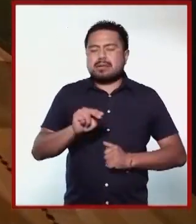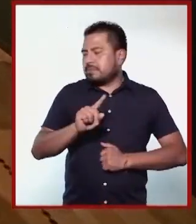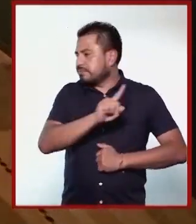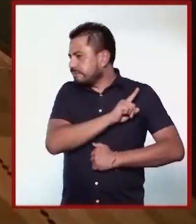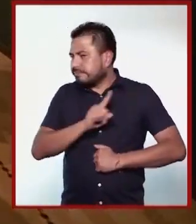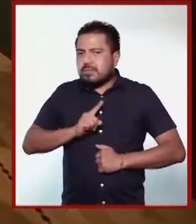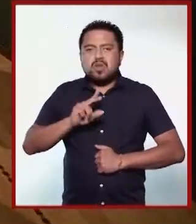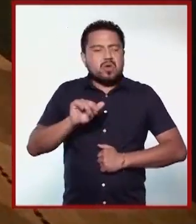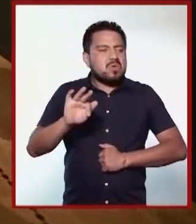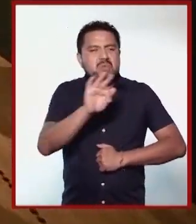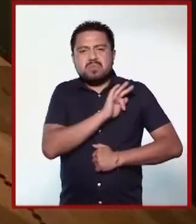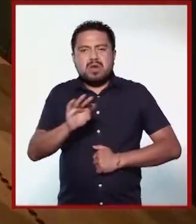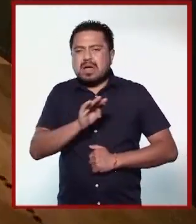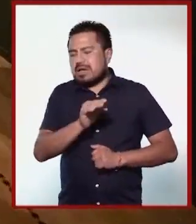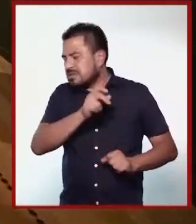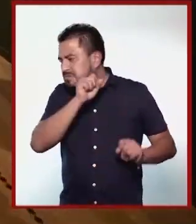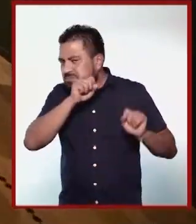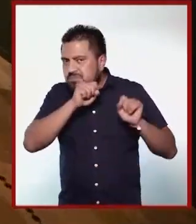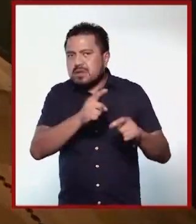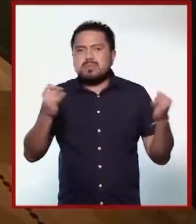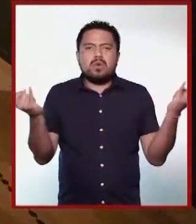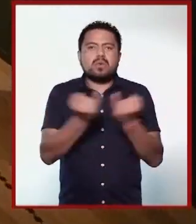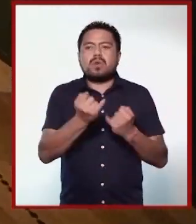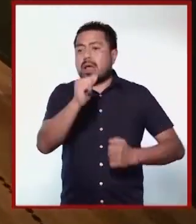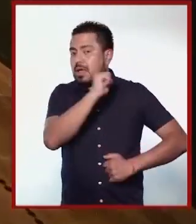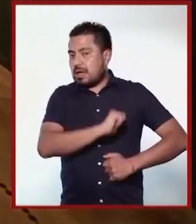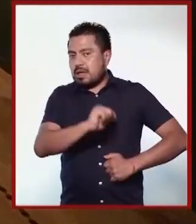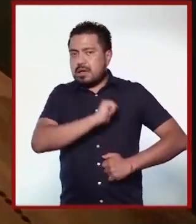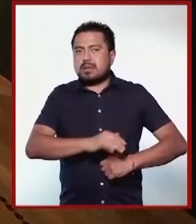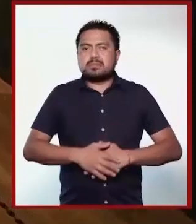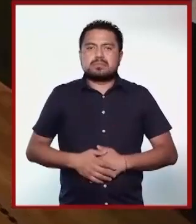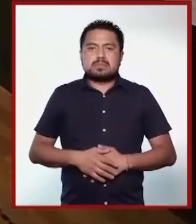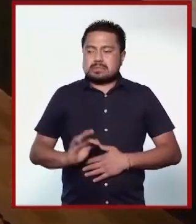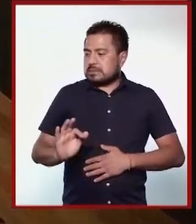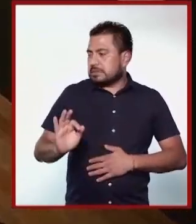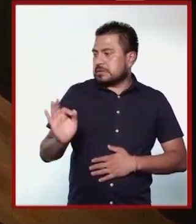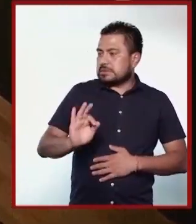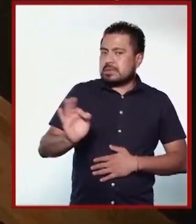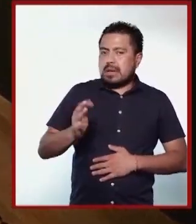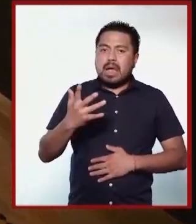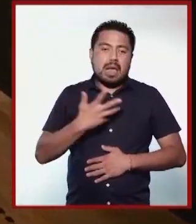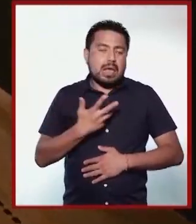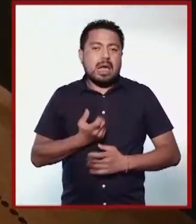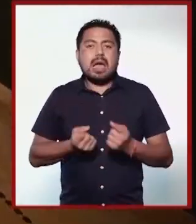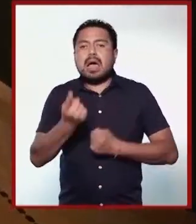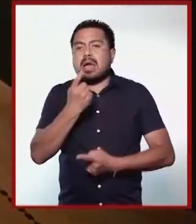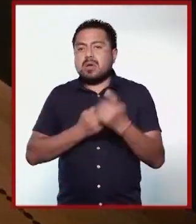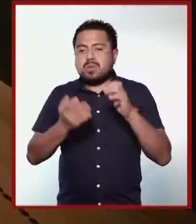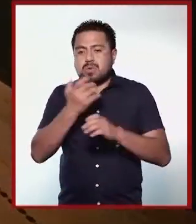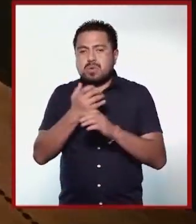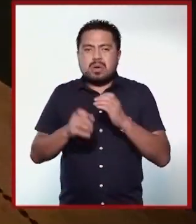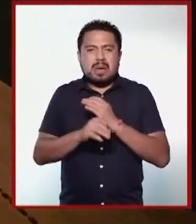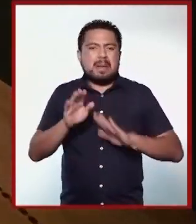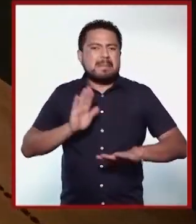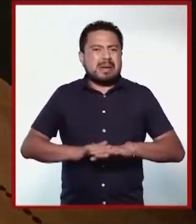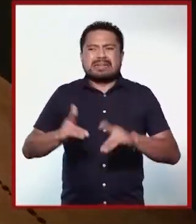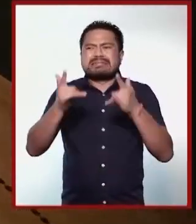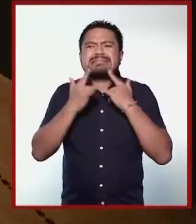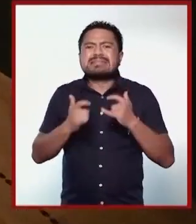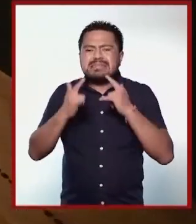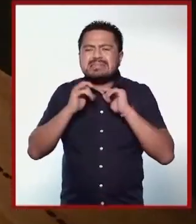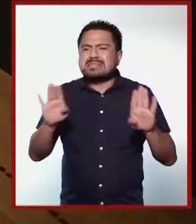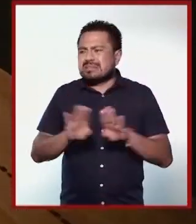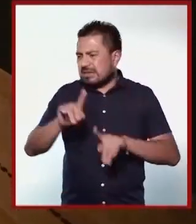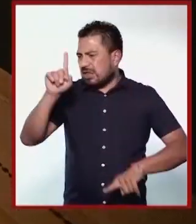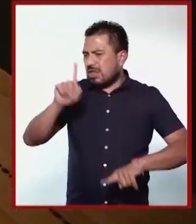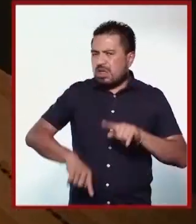ni puede ser exactamente igual que antes. Tal vez habrá unas cosas que nos cuesten más, como evitar